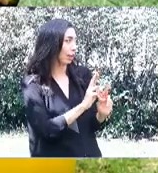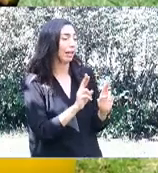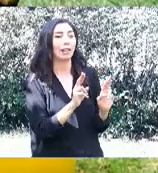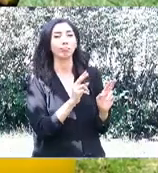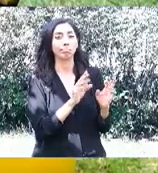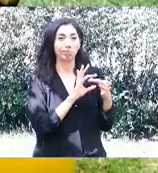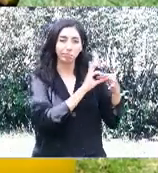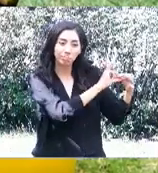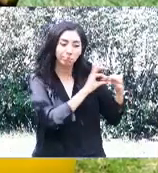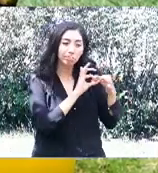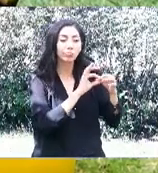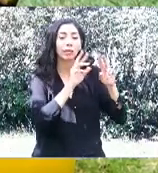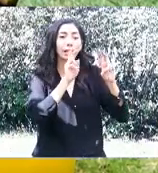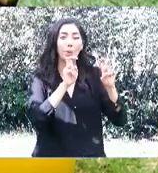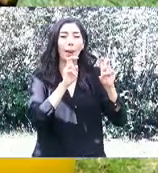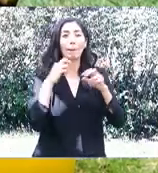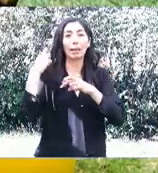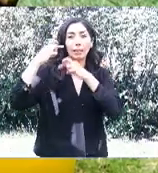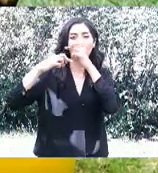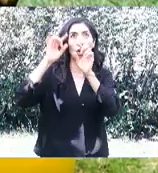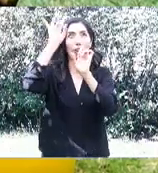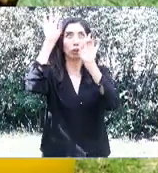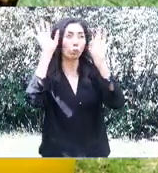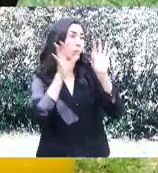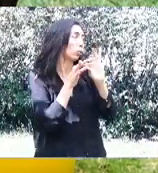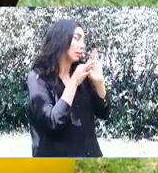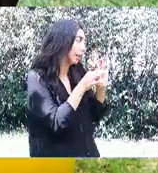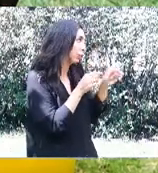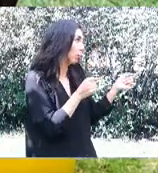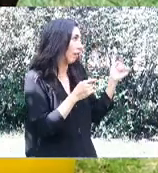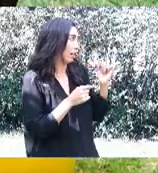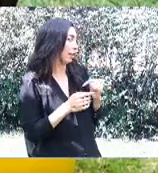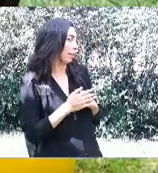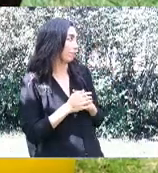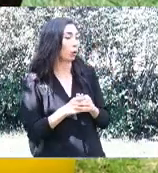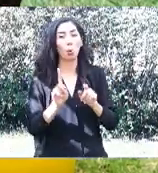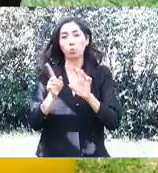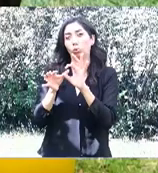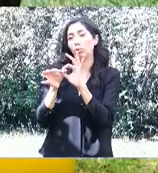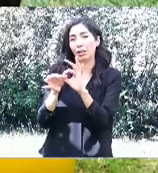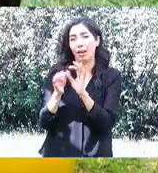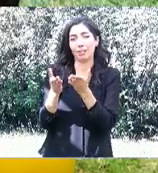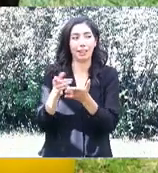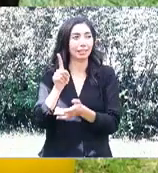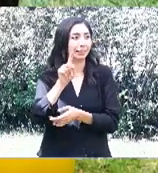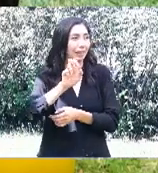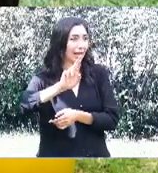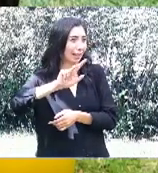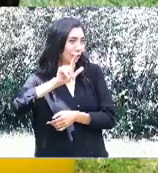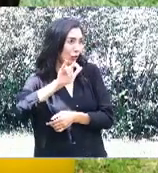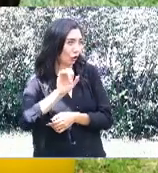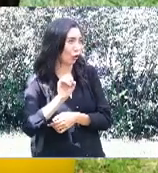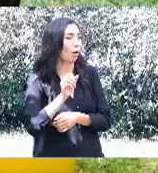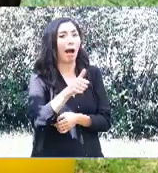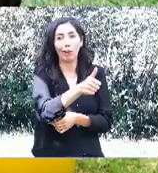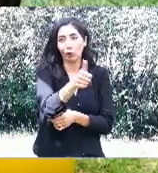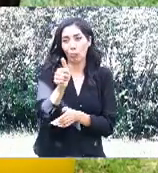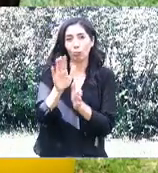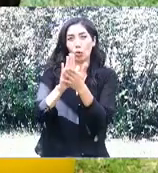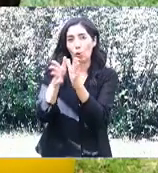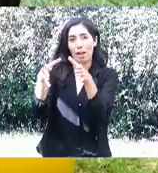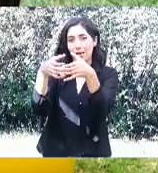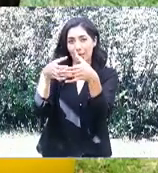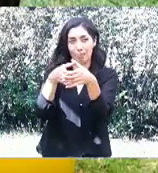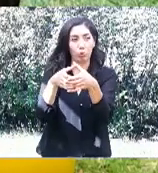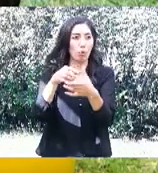desarrollo de patrimonio astronómico y te quiero agradecer el que esté acá con nosotros Muchas gracias Sergio Muchas gracias Enrique y a todo el equipo del